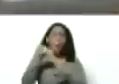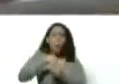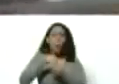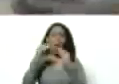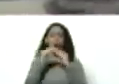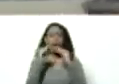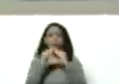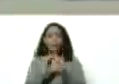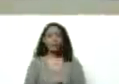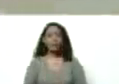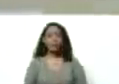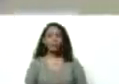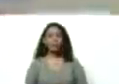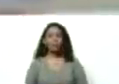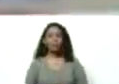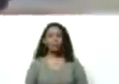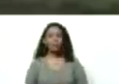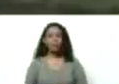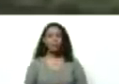Ah,